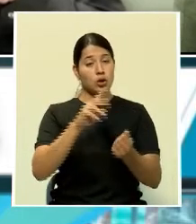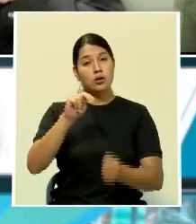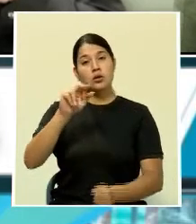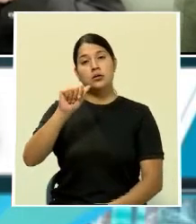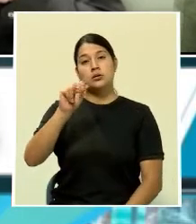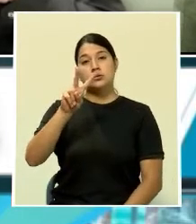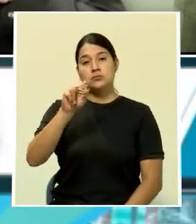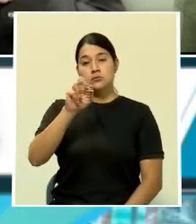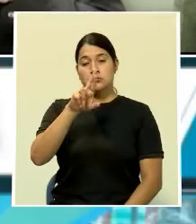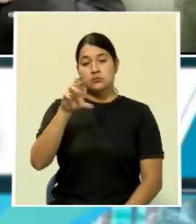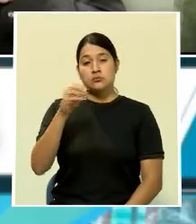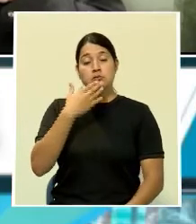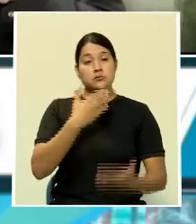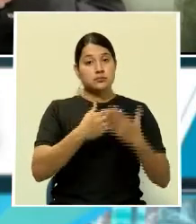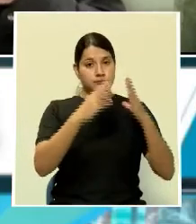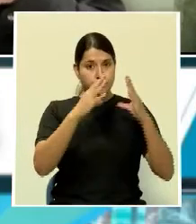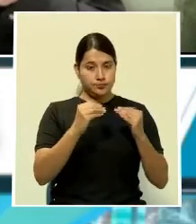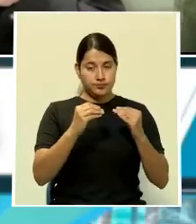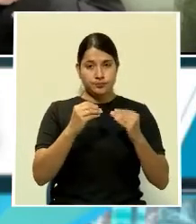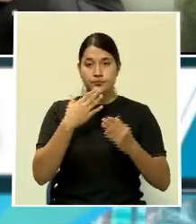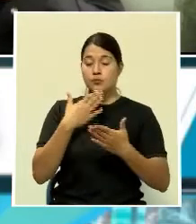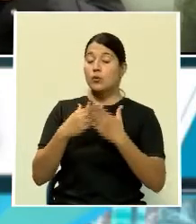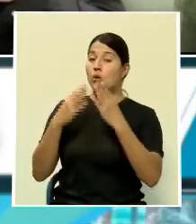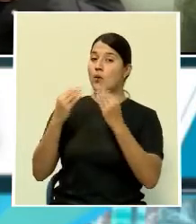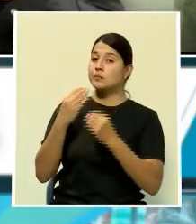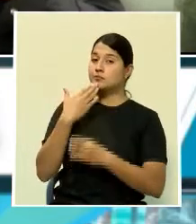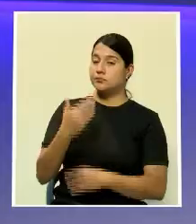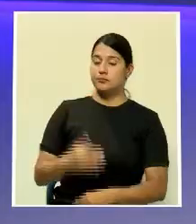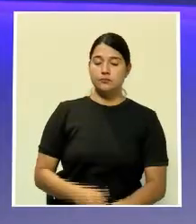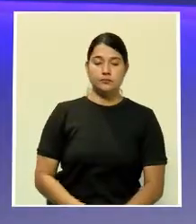Navarro. Buenas noches. Muchísimas gracias.